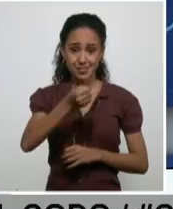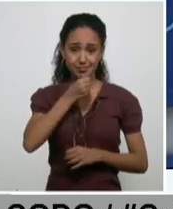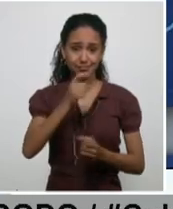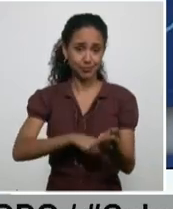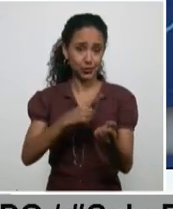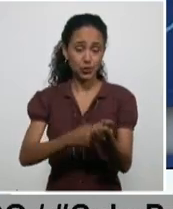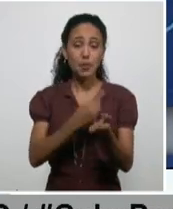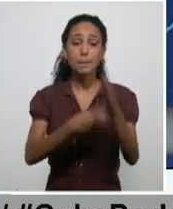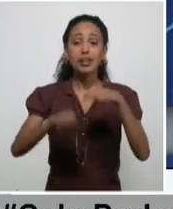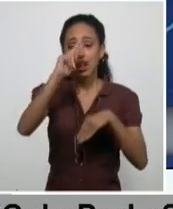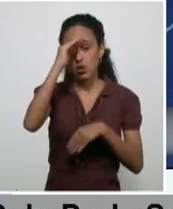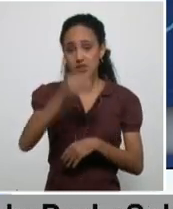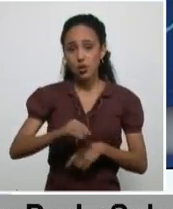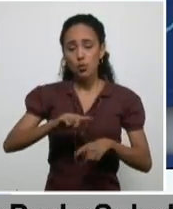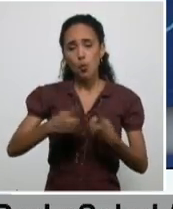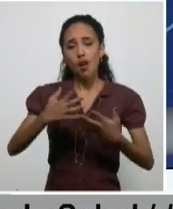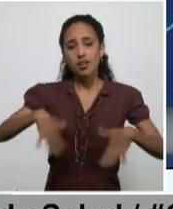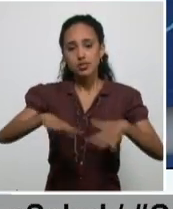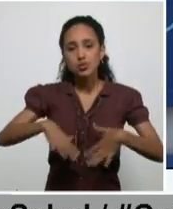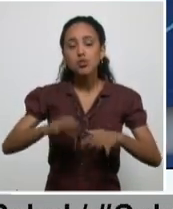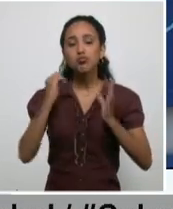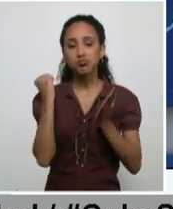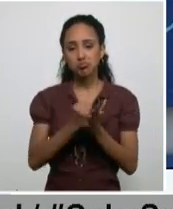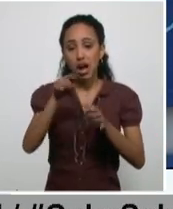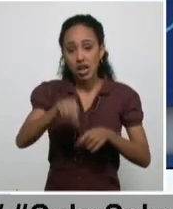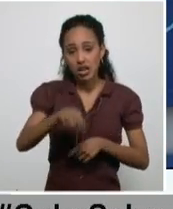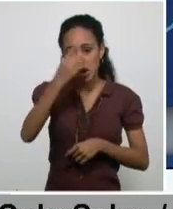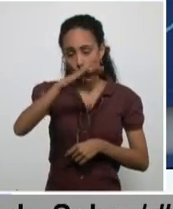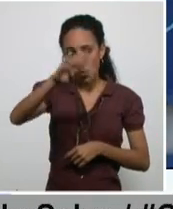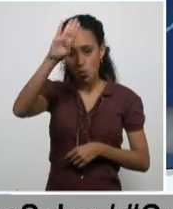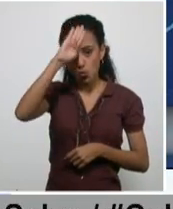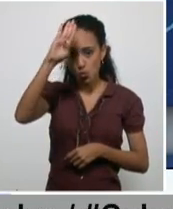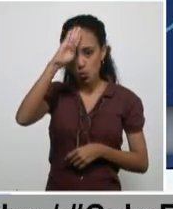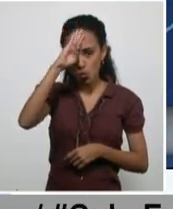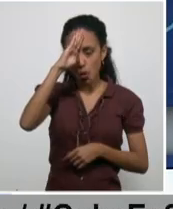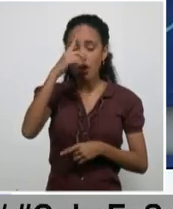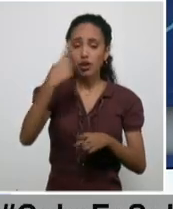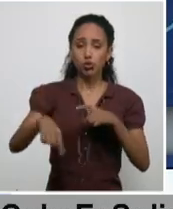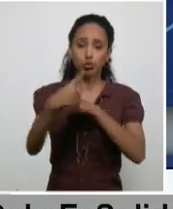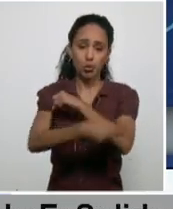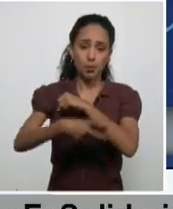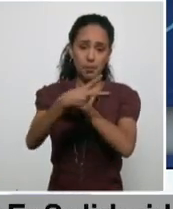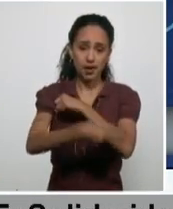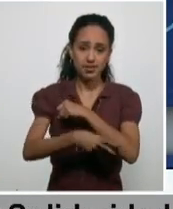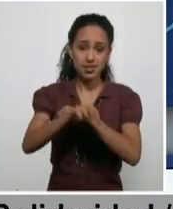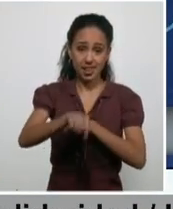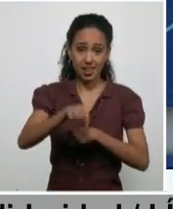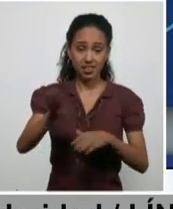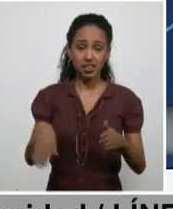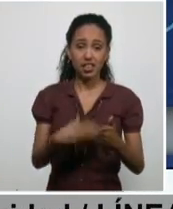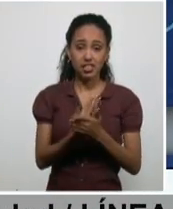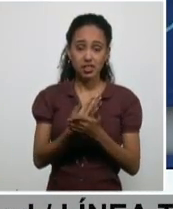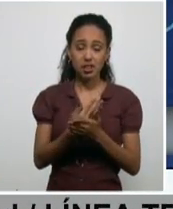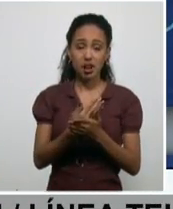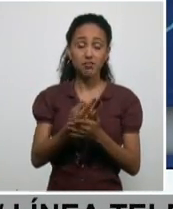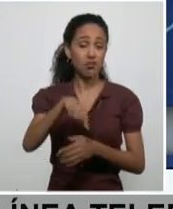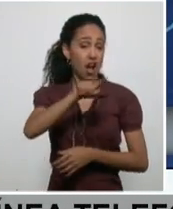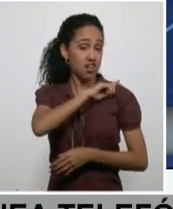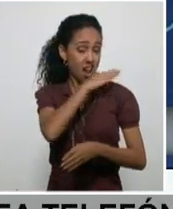Salud Pública sobre la situación actual de la COVID-19 en Cuba y el resto del mundo. Trasciende en esta jornada que hasta el día de